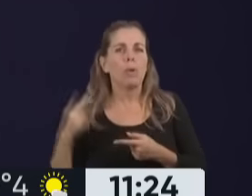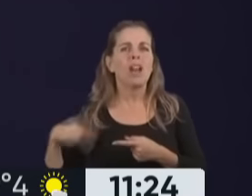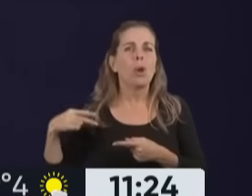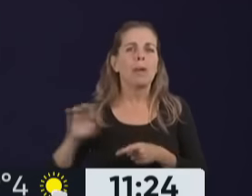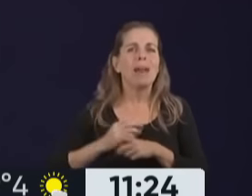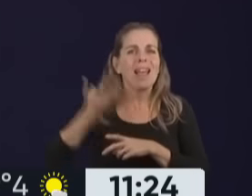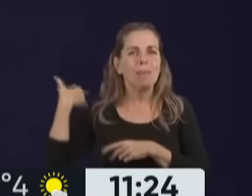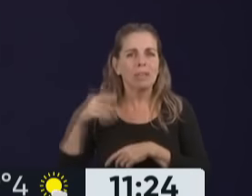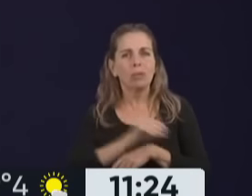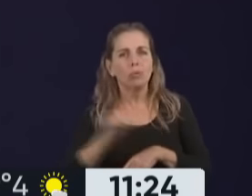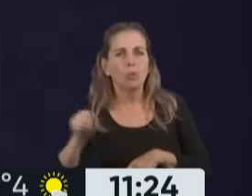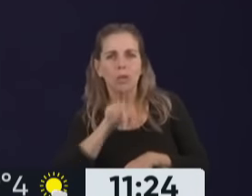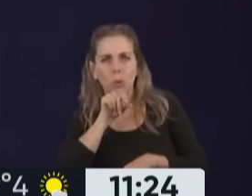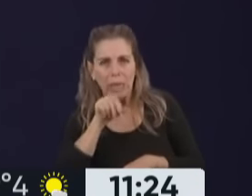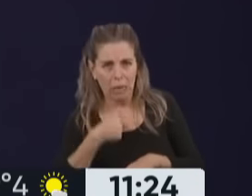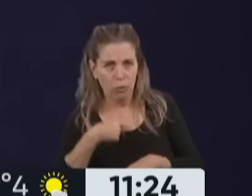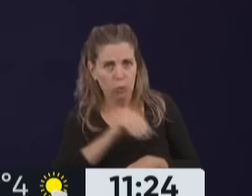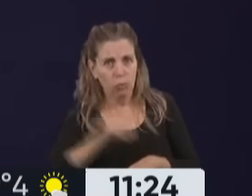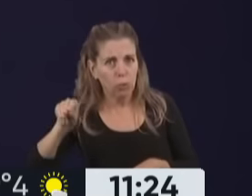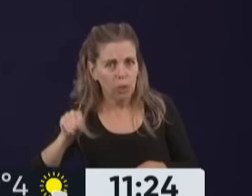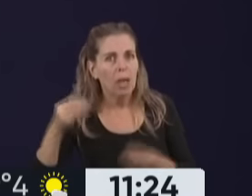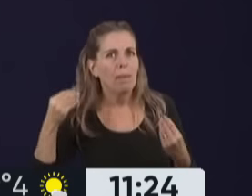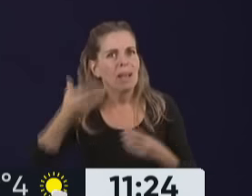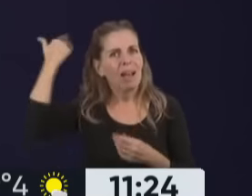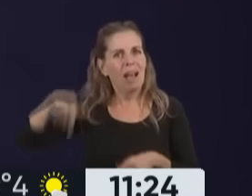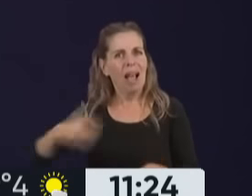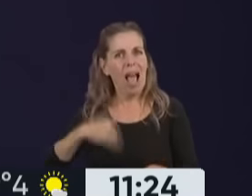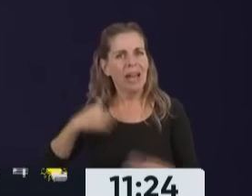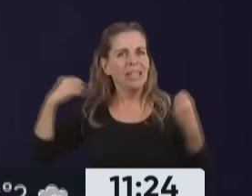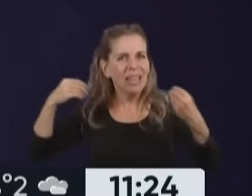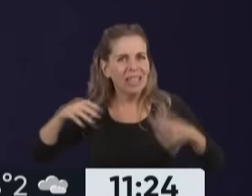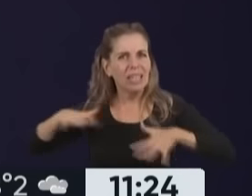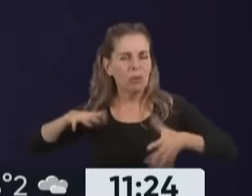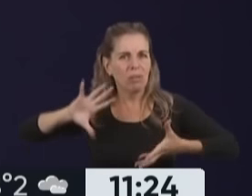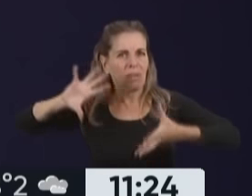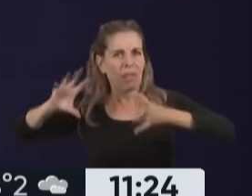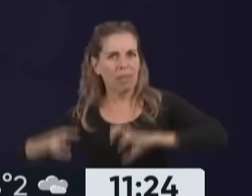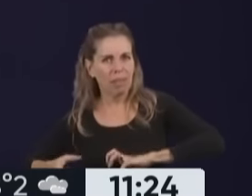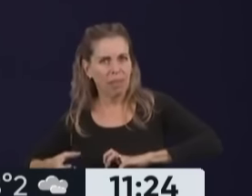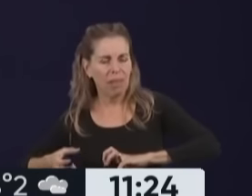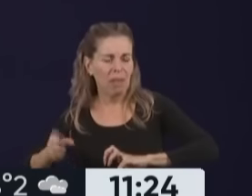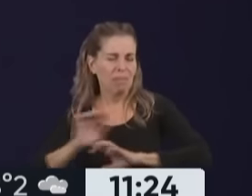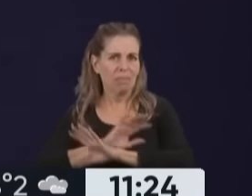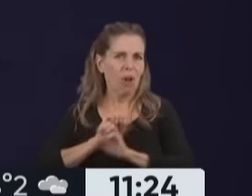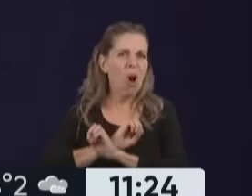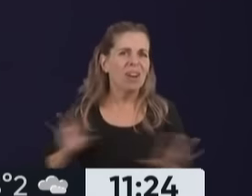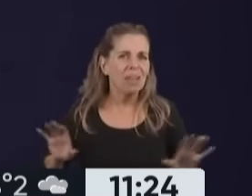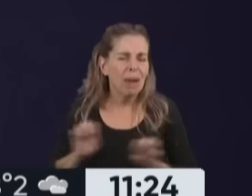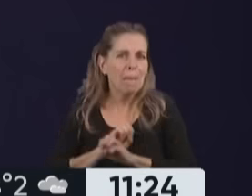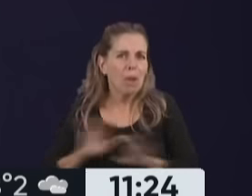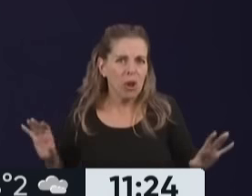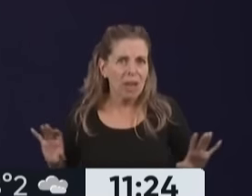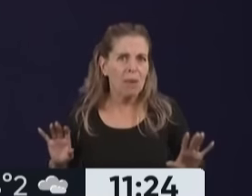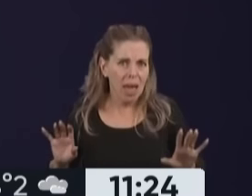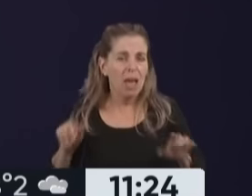yo tuiteé, lo que se estaba haciendo en la Argentina era devastador, era repudiable y le